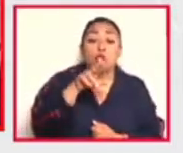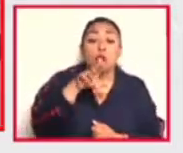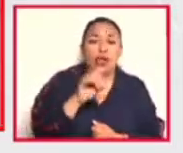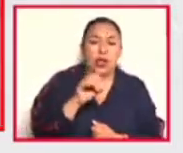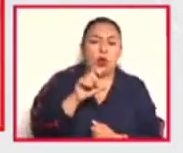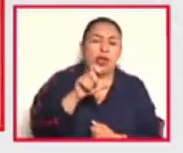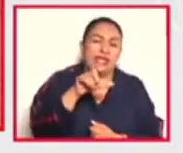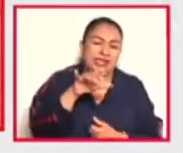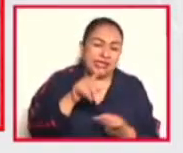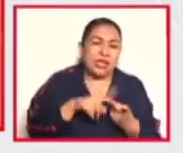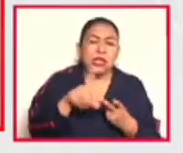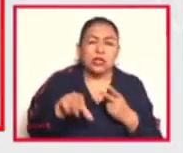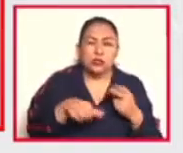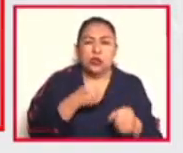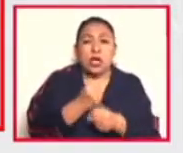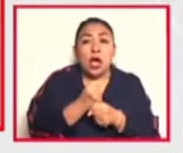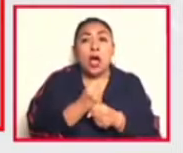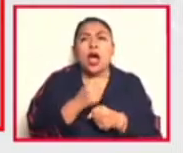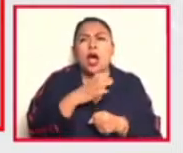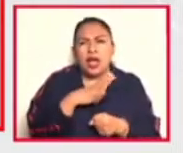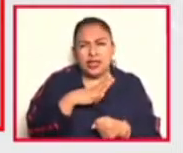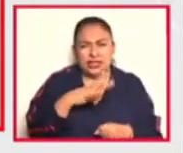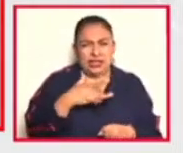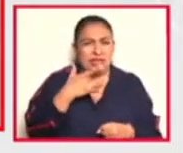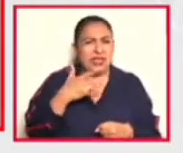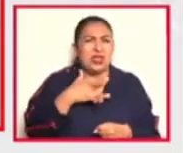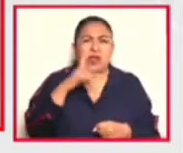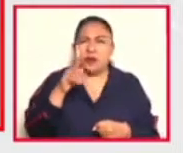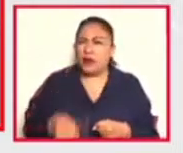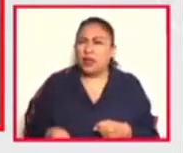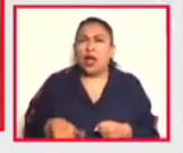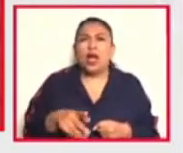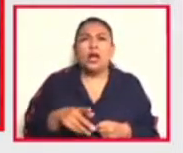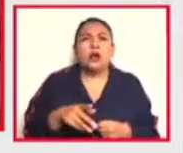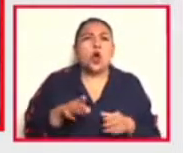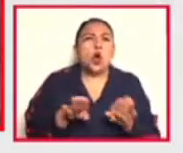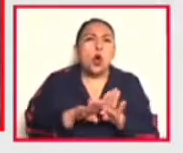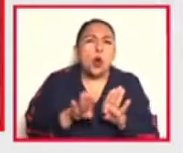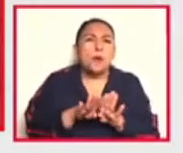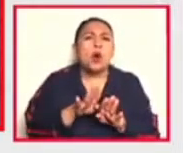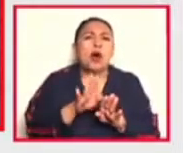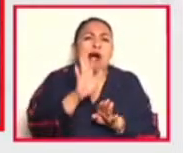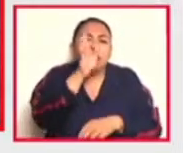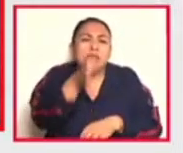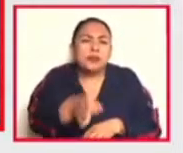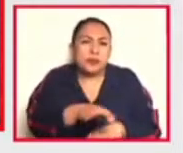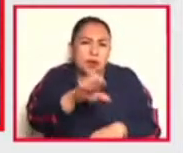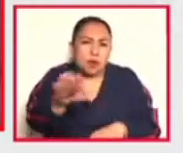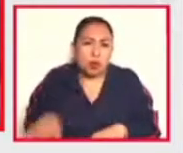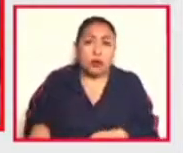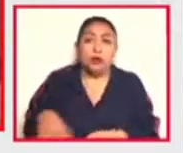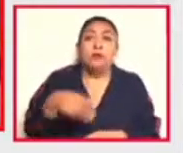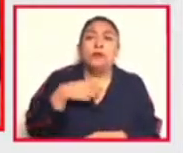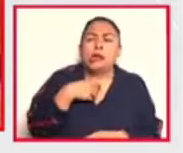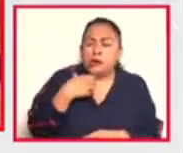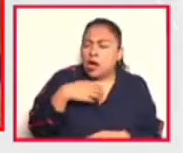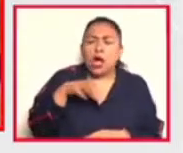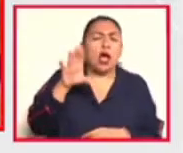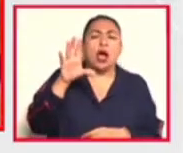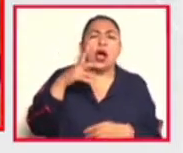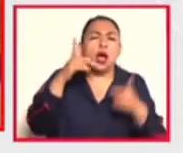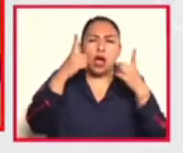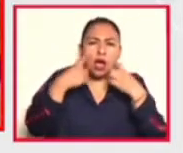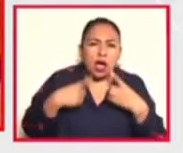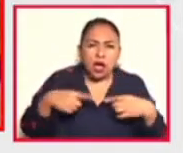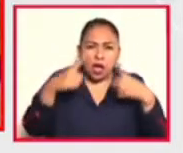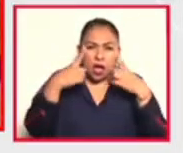años posteriores tenía un sentido extremadamente tanatológico. Aullaban prácticamente, lloraban, el Choquimiquistli,